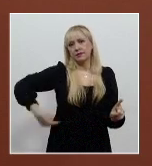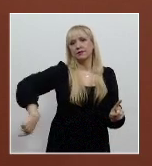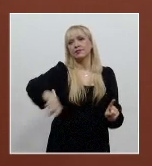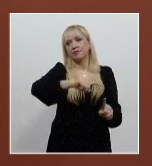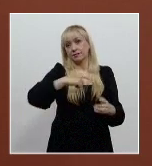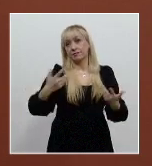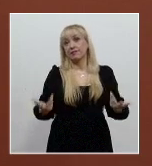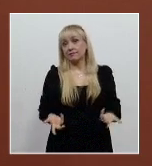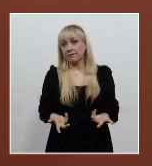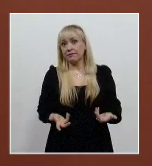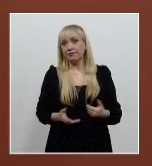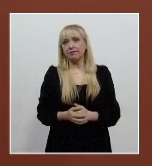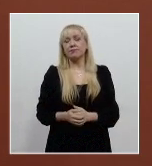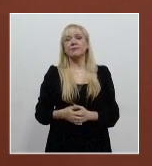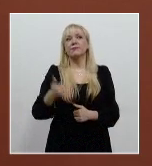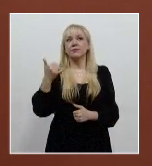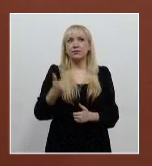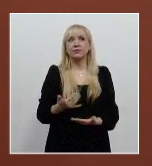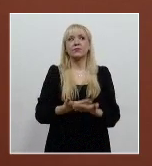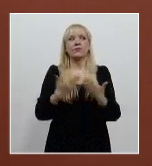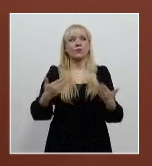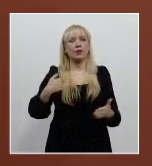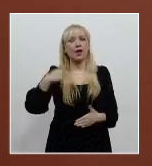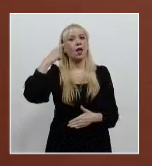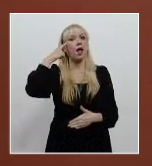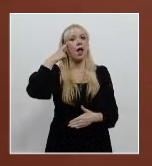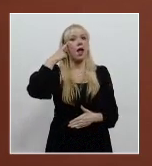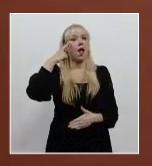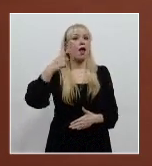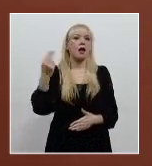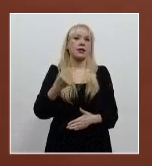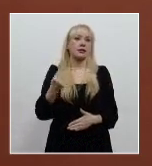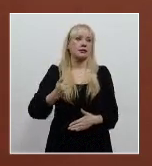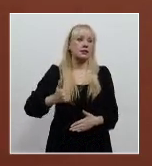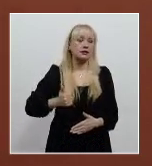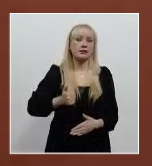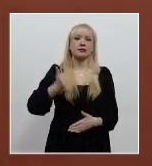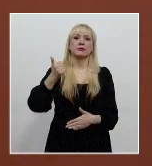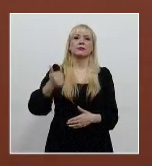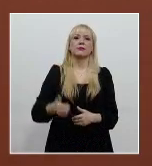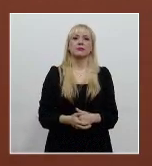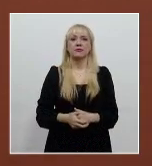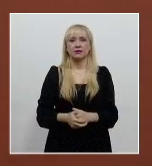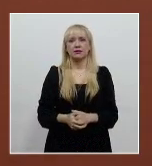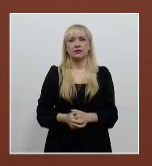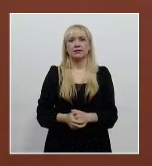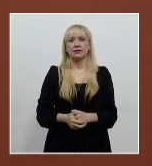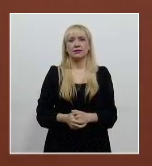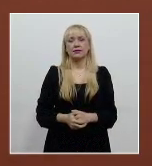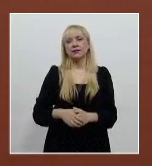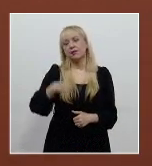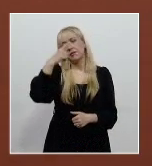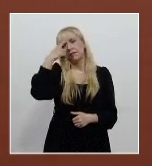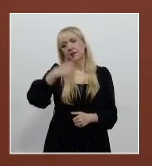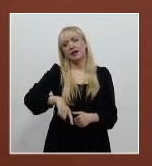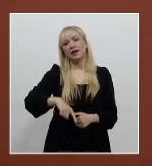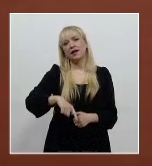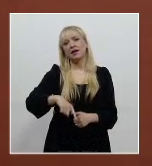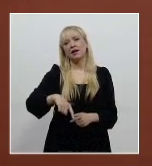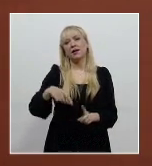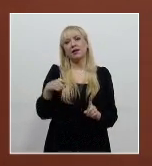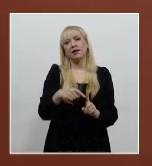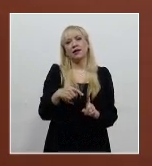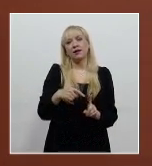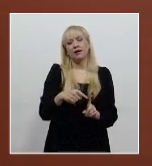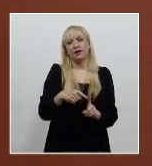Concursos Mercantiles, y creo que deberíamos aprovechar que tuvo